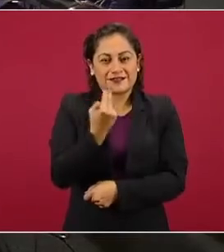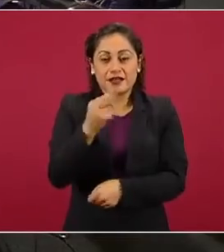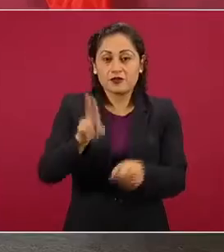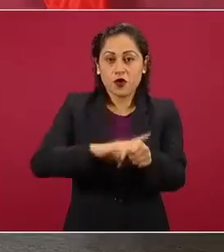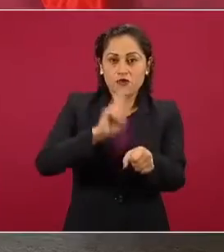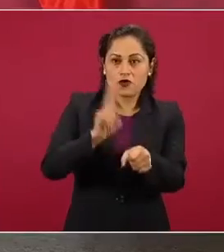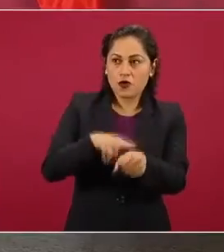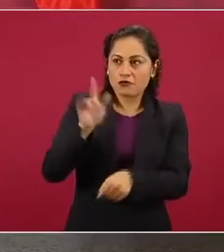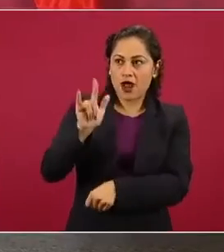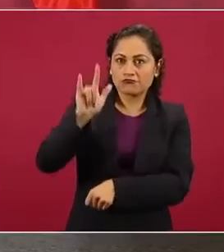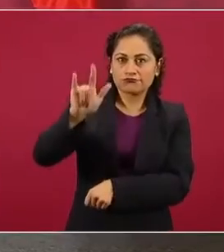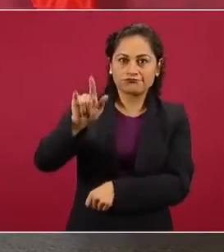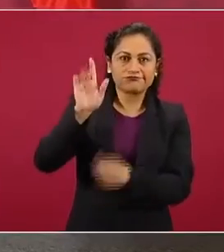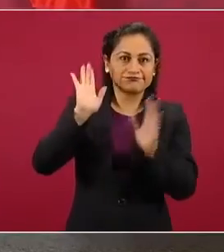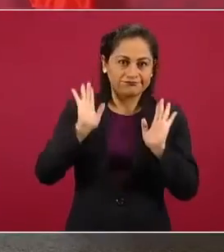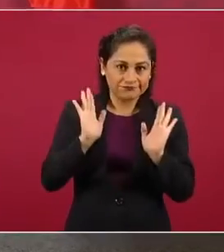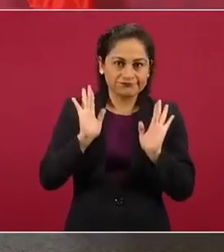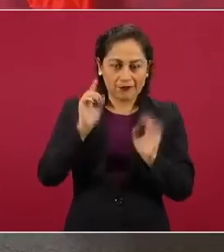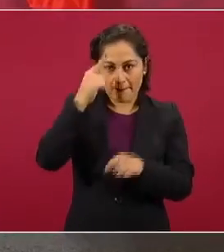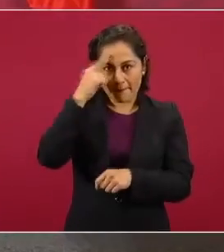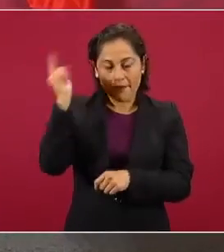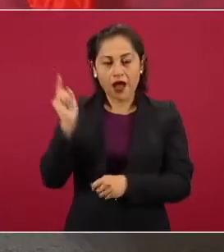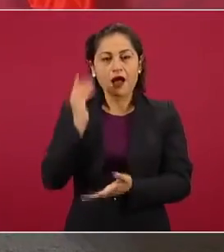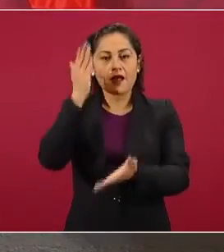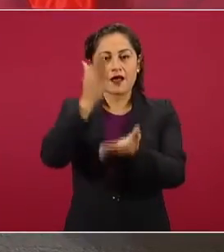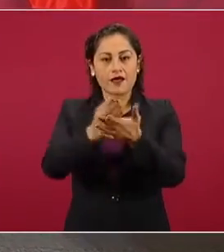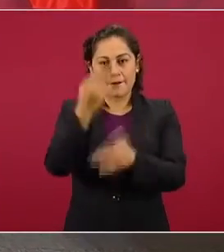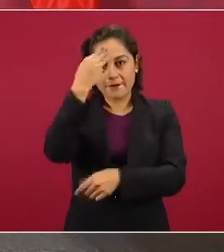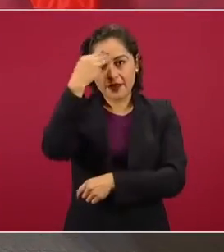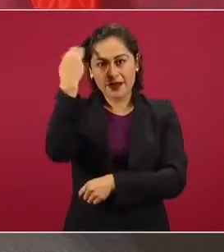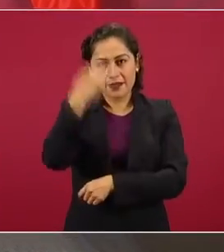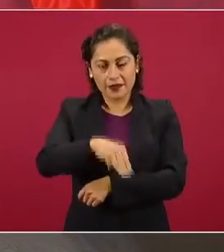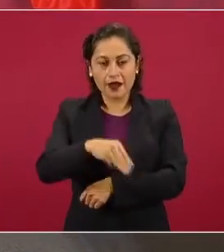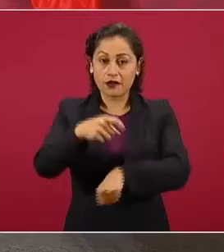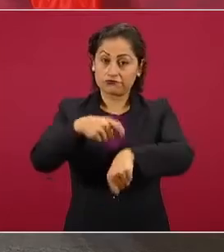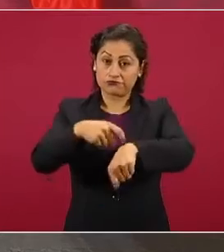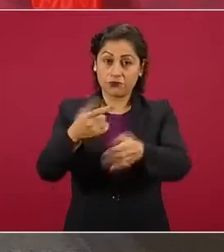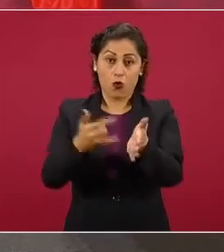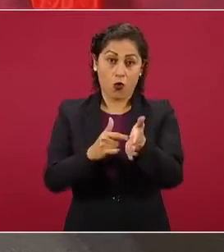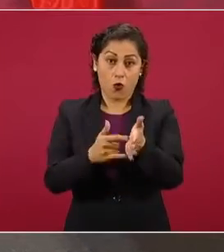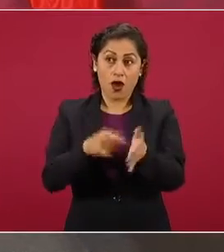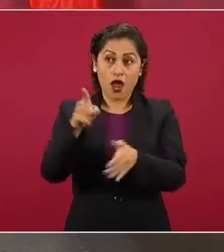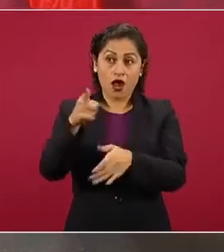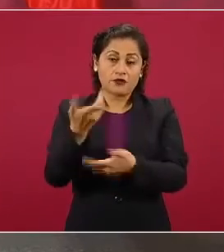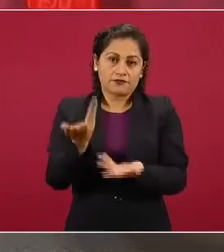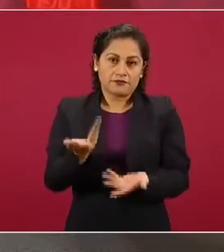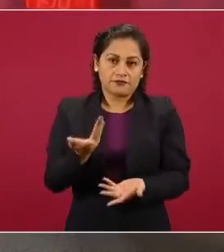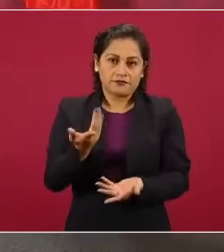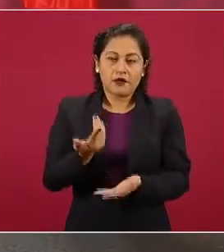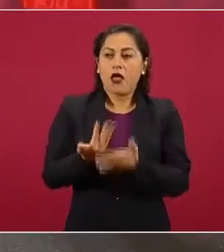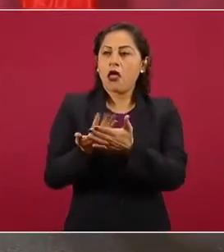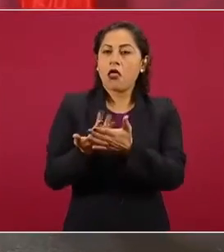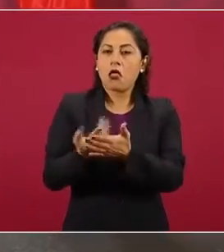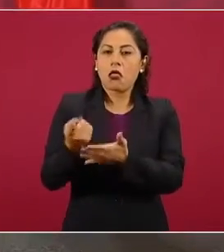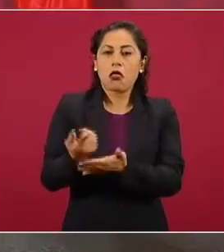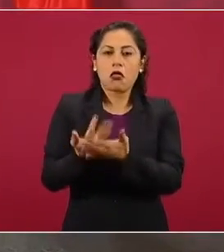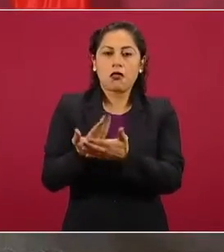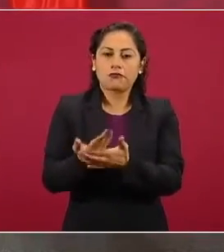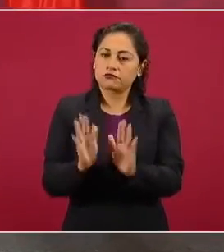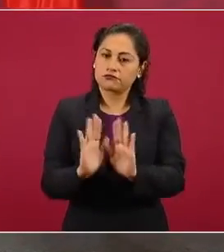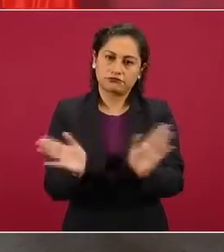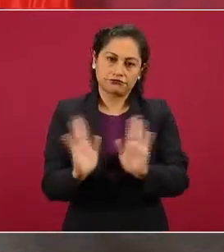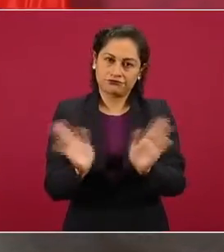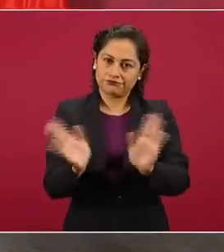de línea para ir a Mexicali y tiene un horario y no me esperan, no tienen por